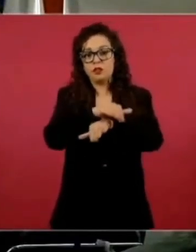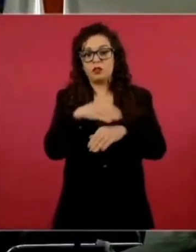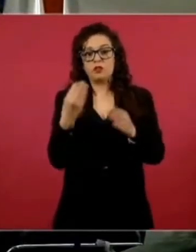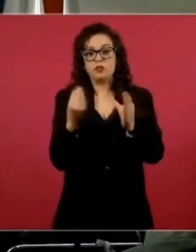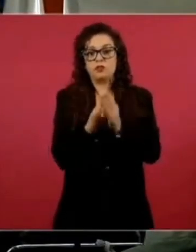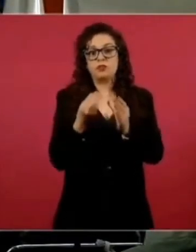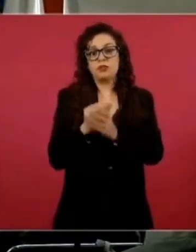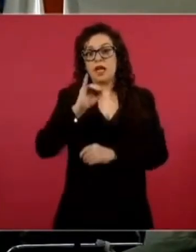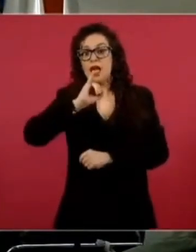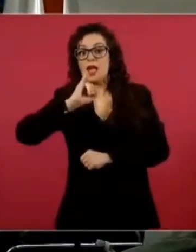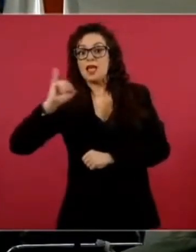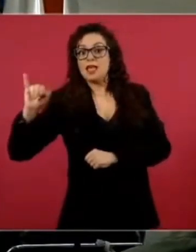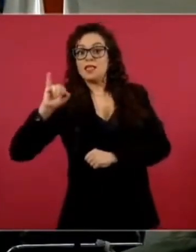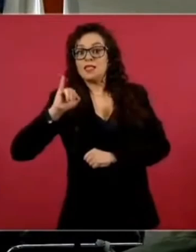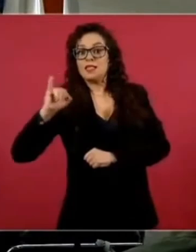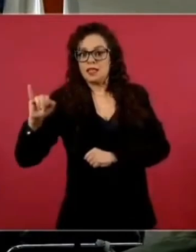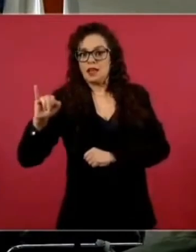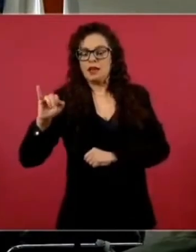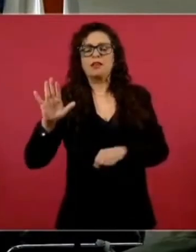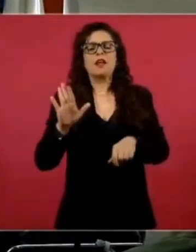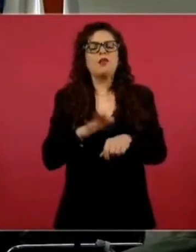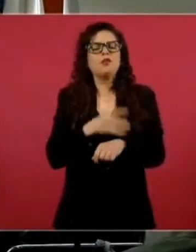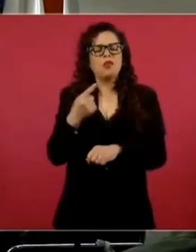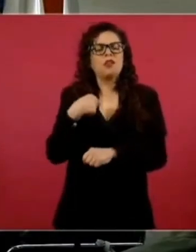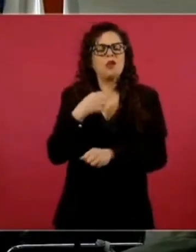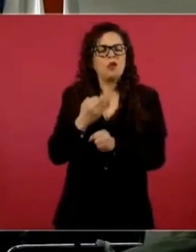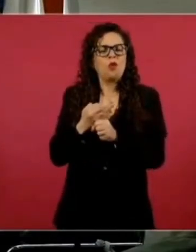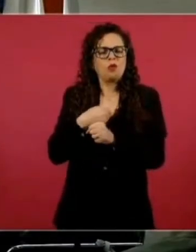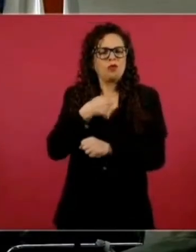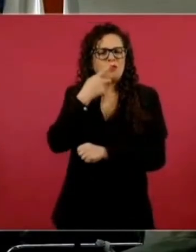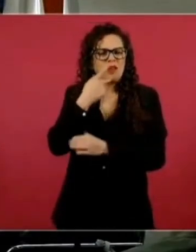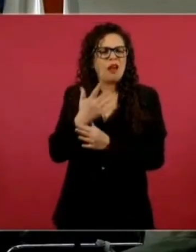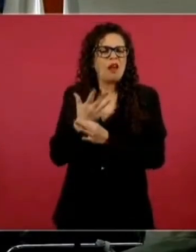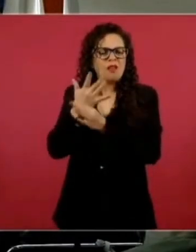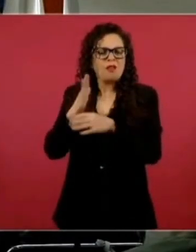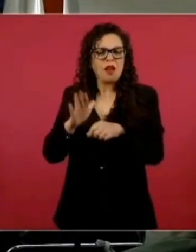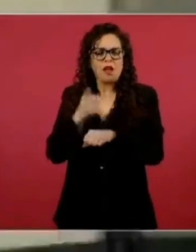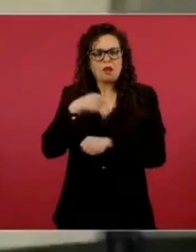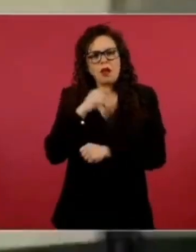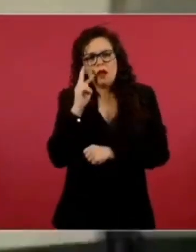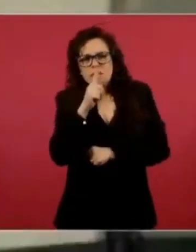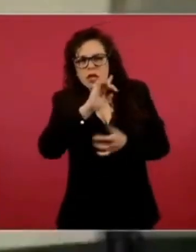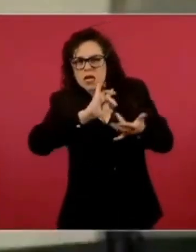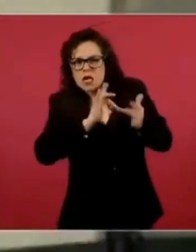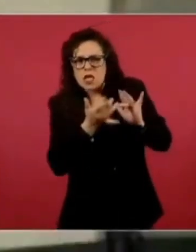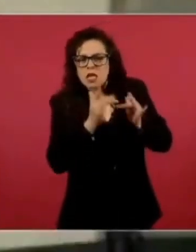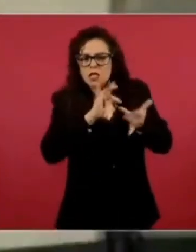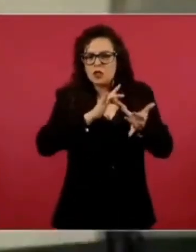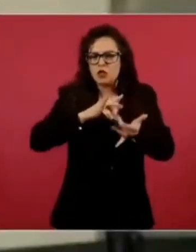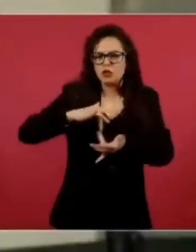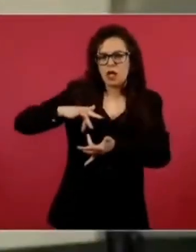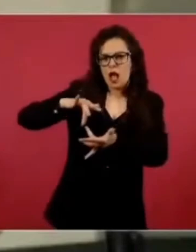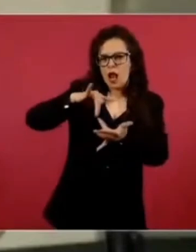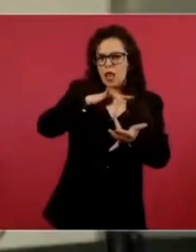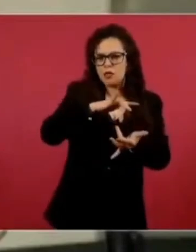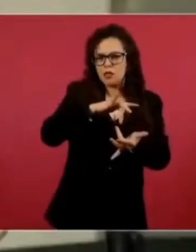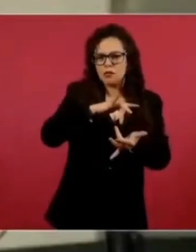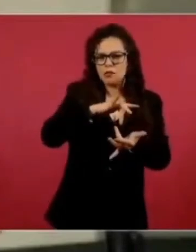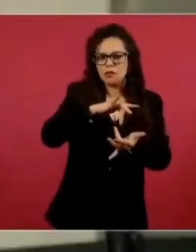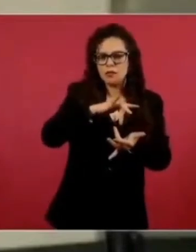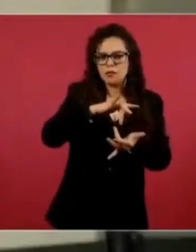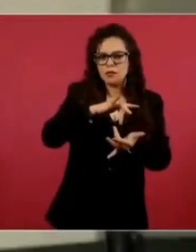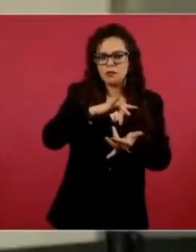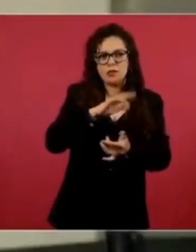presidente, porque en redes sociales hubo una campaña. Vi una foto que me llamó la atención, así como usted luego comenta que ve en Twitter, luego nosotros